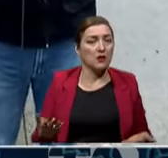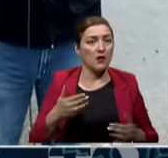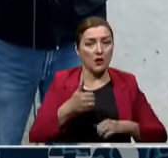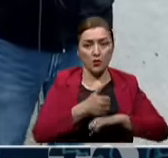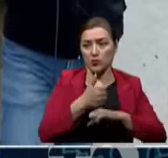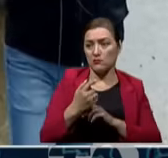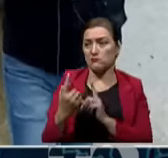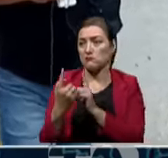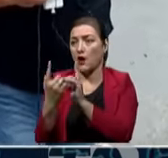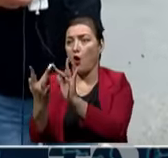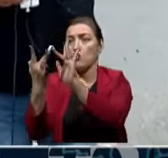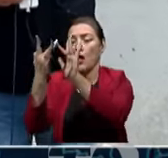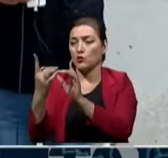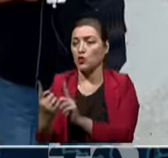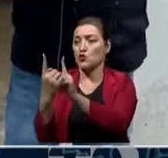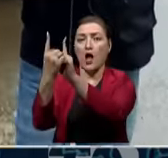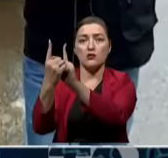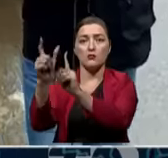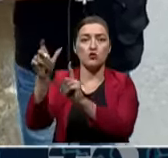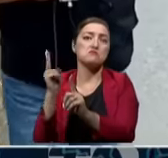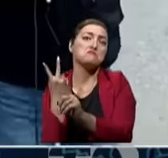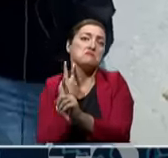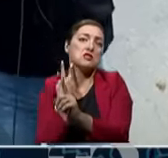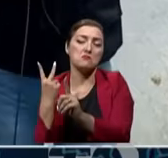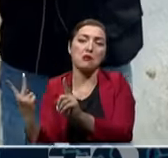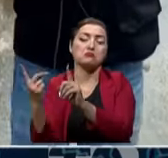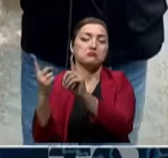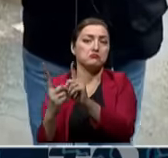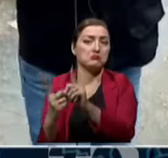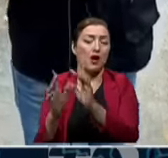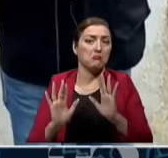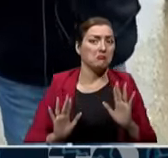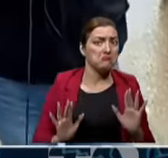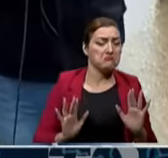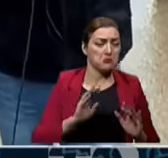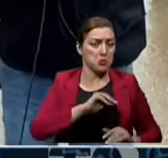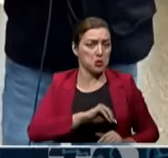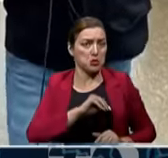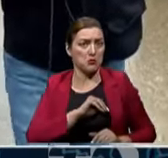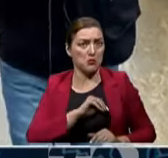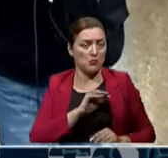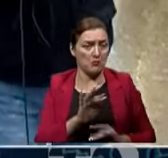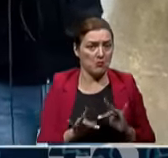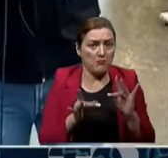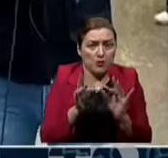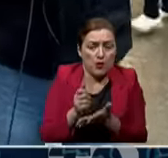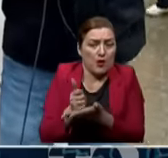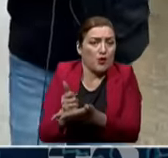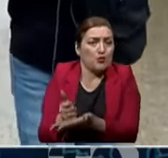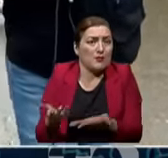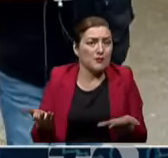acercamiento por parte del gobierno, de la prefectura o del municipio para ayudarlos,